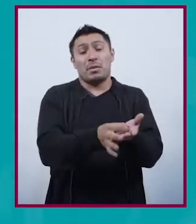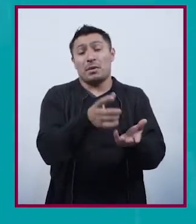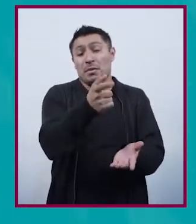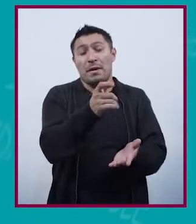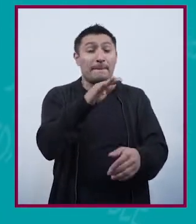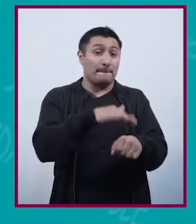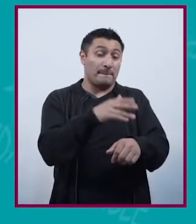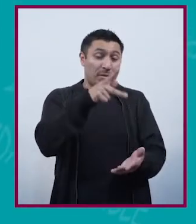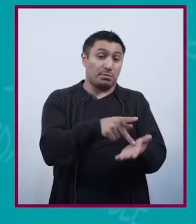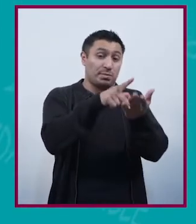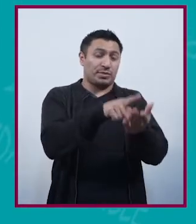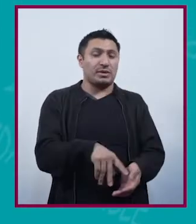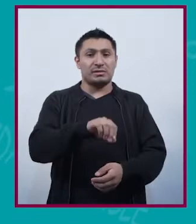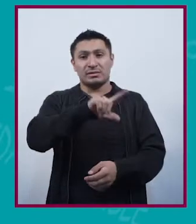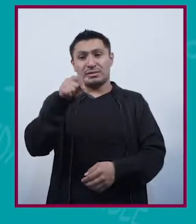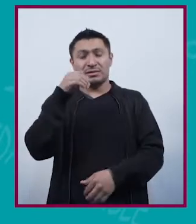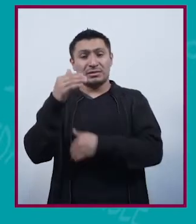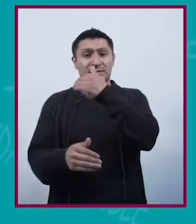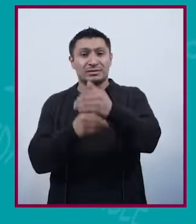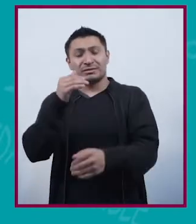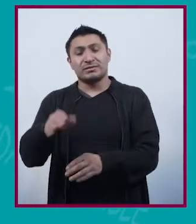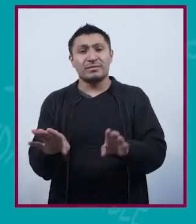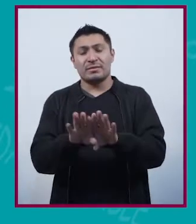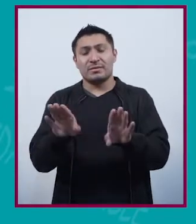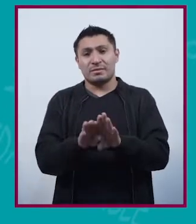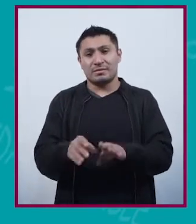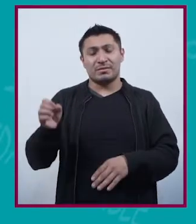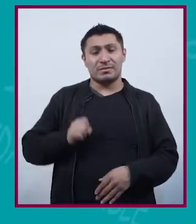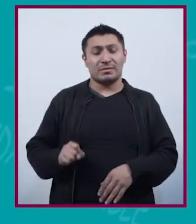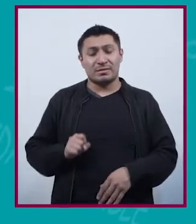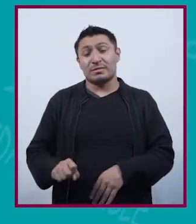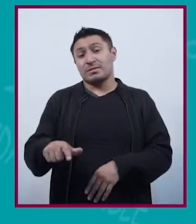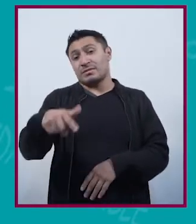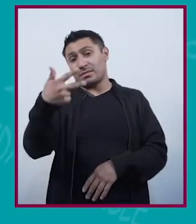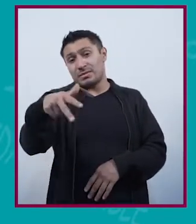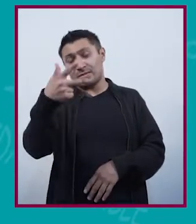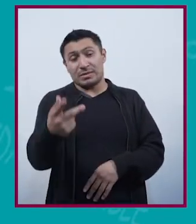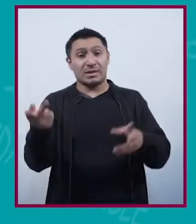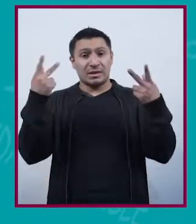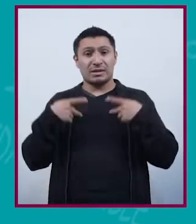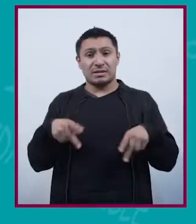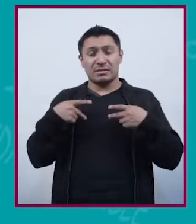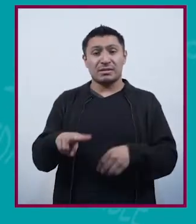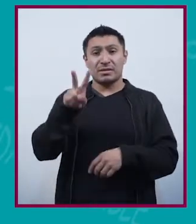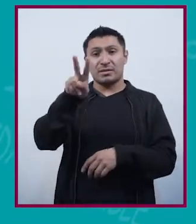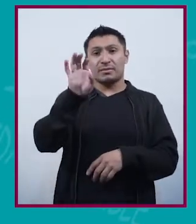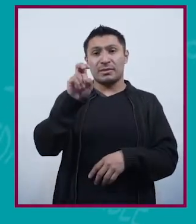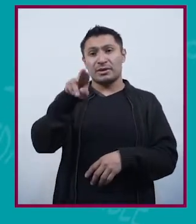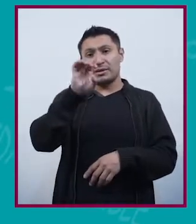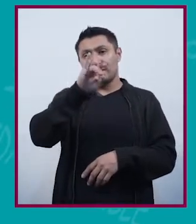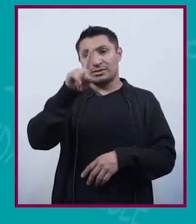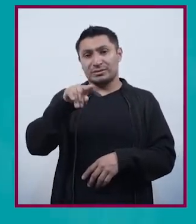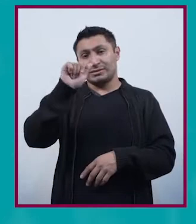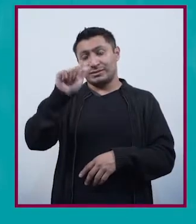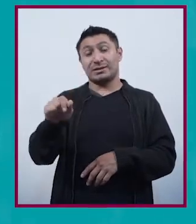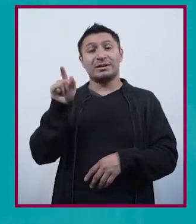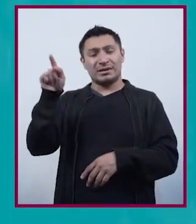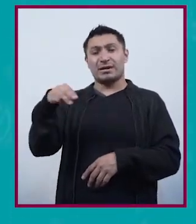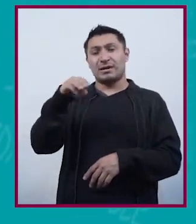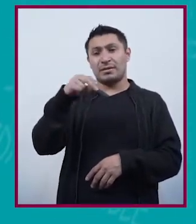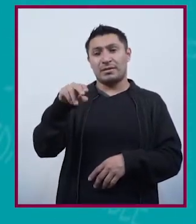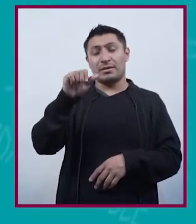monedas. Algunas centurias más tarde, durante el último tercio del siglo XIII, un ciudadano veneciano llamado Marco